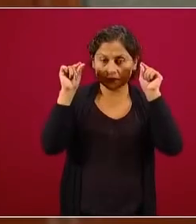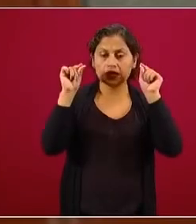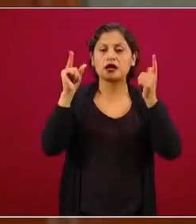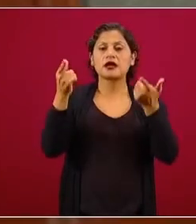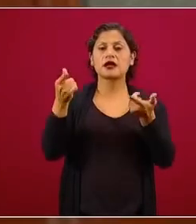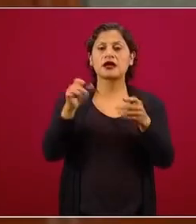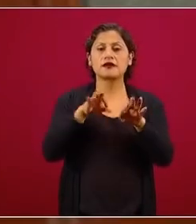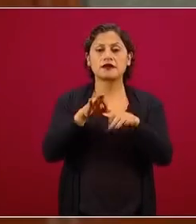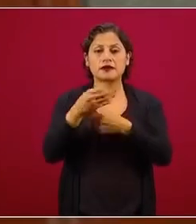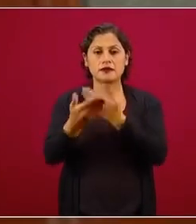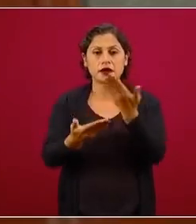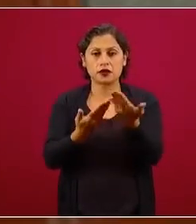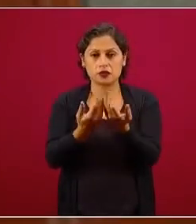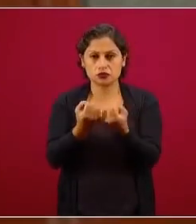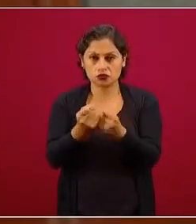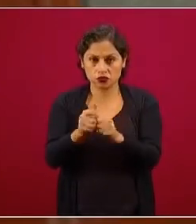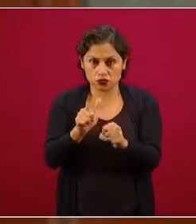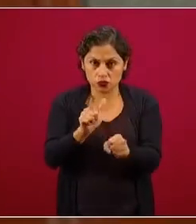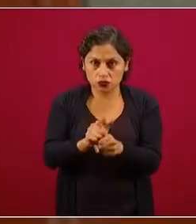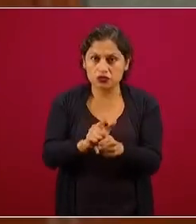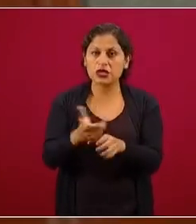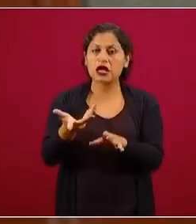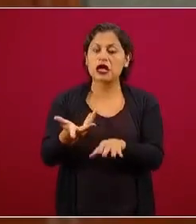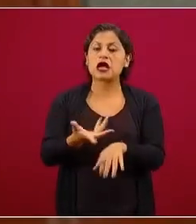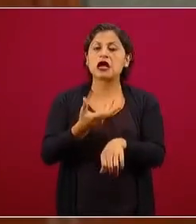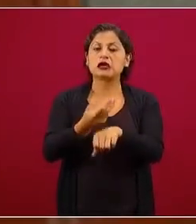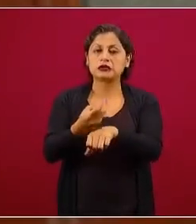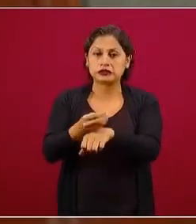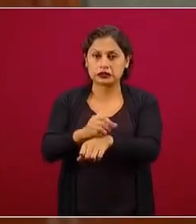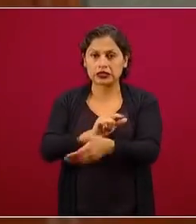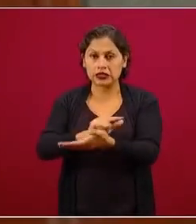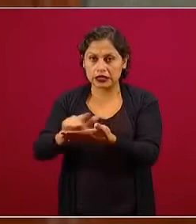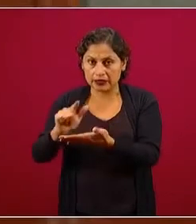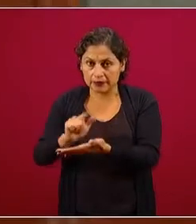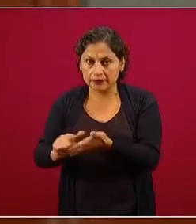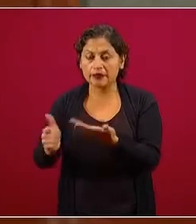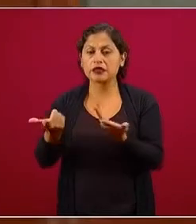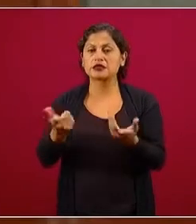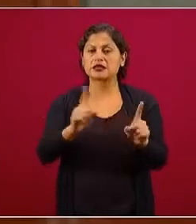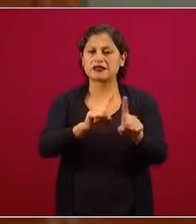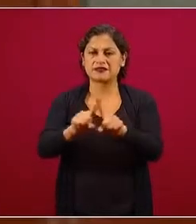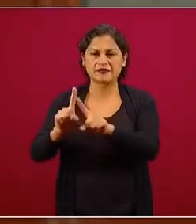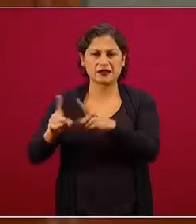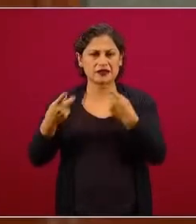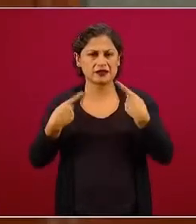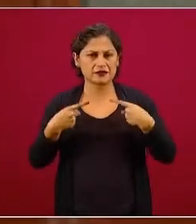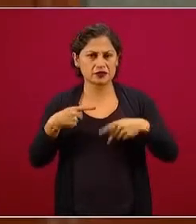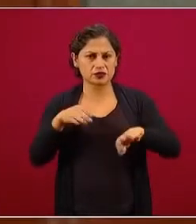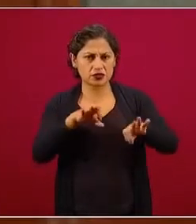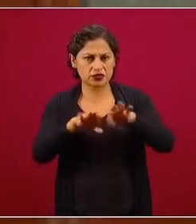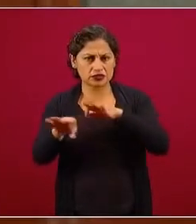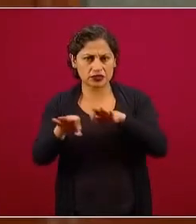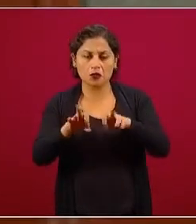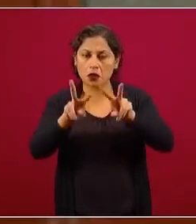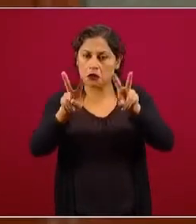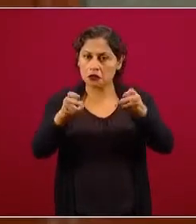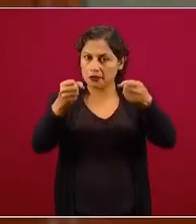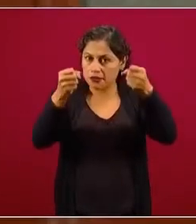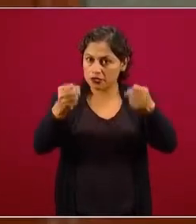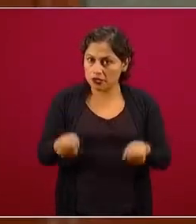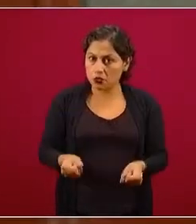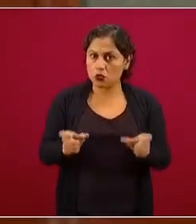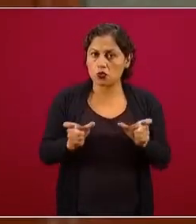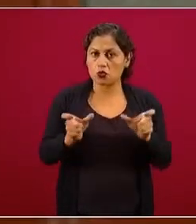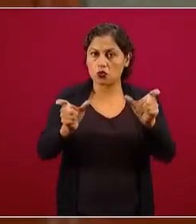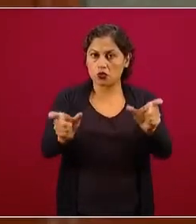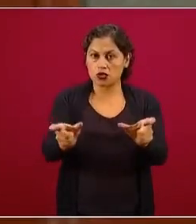trabajo social, mantenimiento, limpieza, las personas que laboran en la parte de la seguridad en las entradas